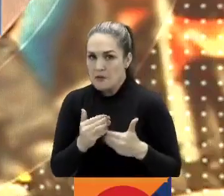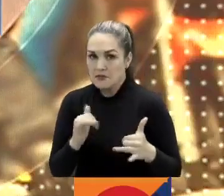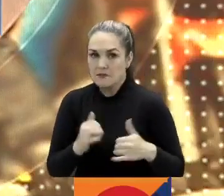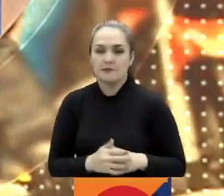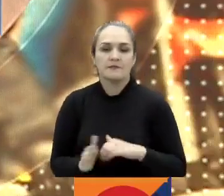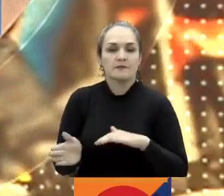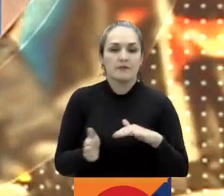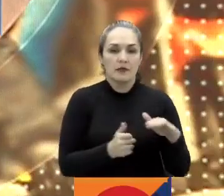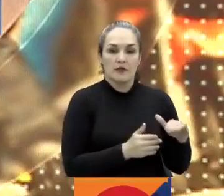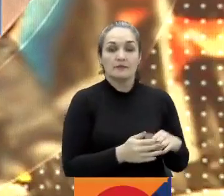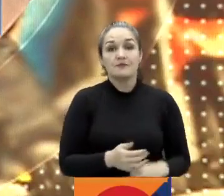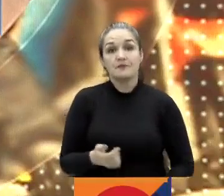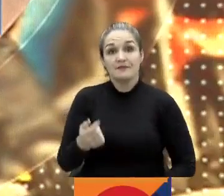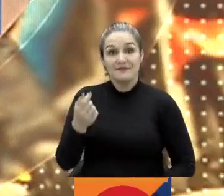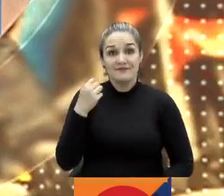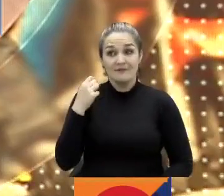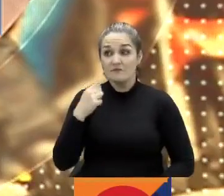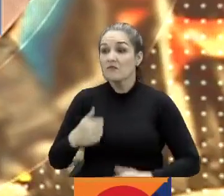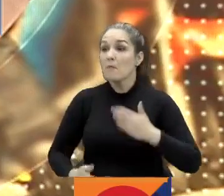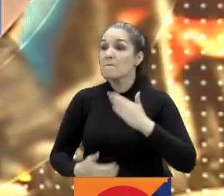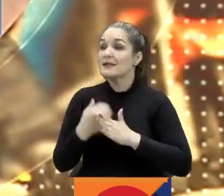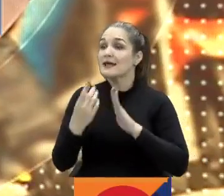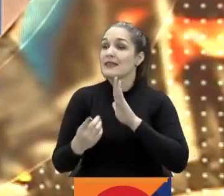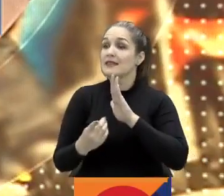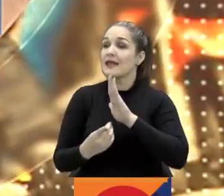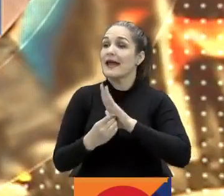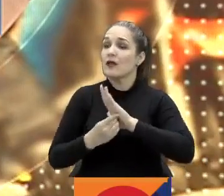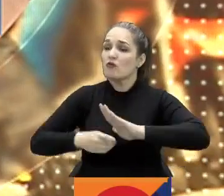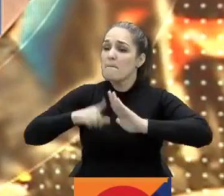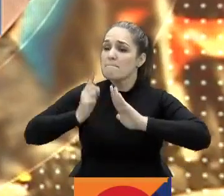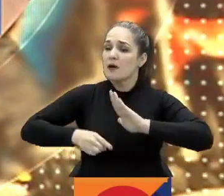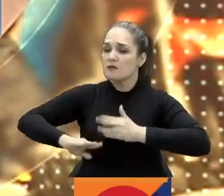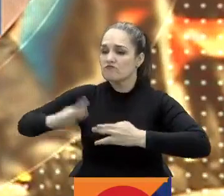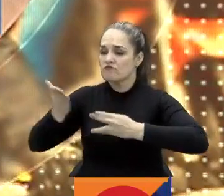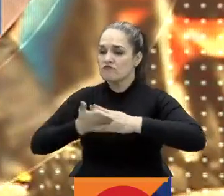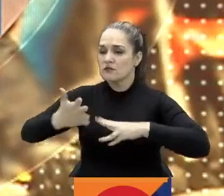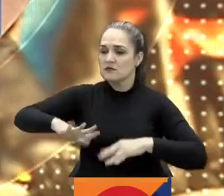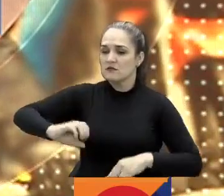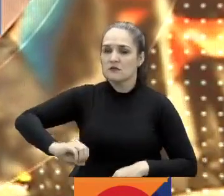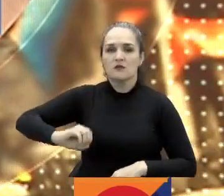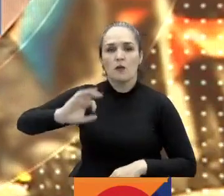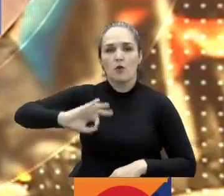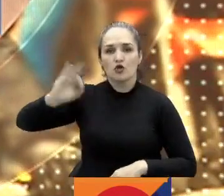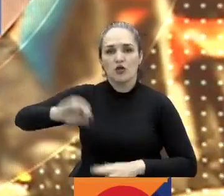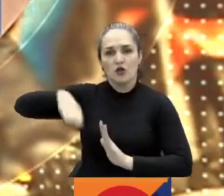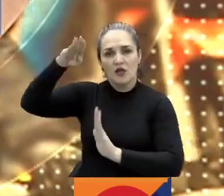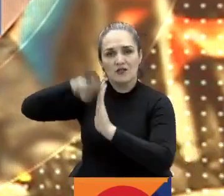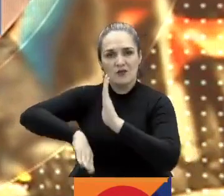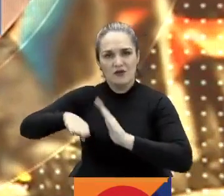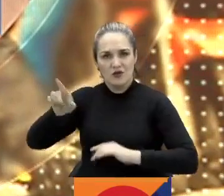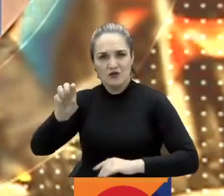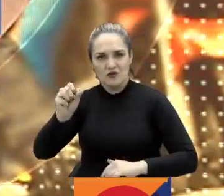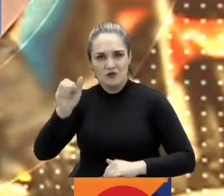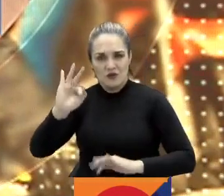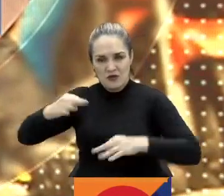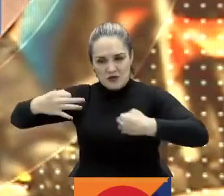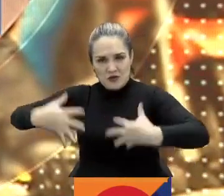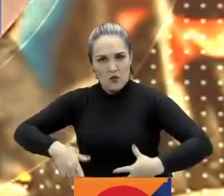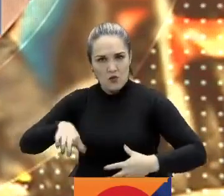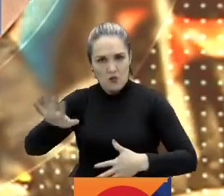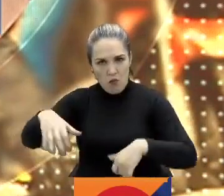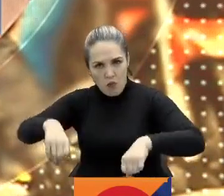en las primeras 24 horas de vigencia del descuento del 50% para el pago del soat las ventas de este seguro se